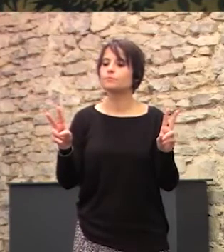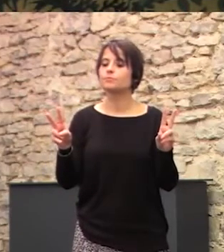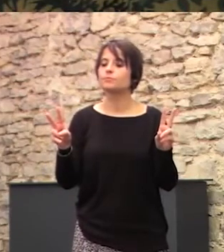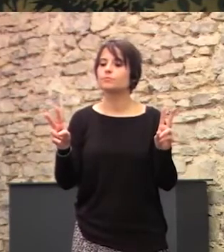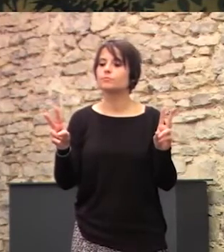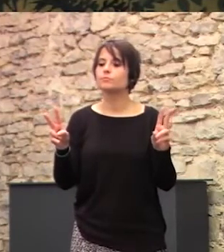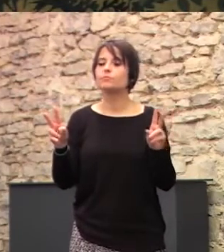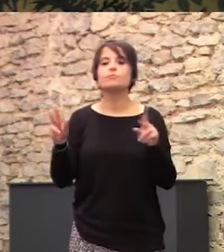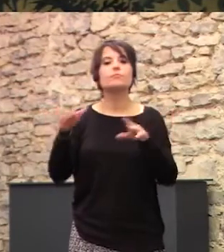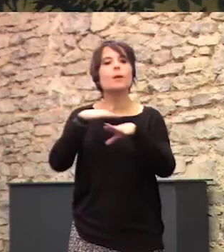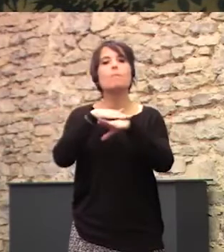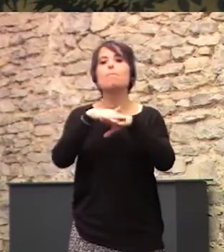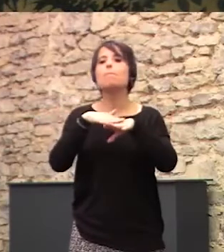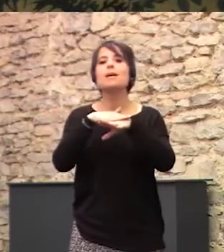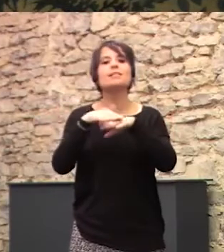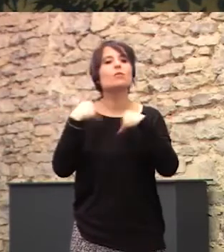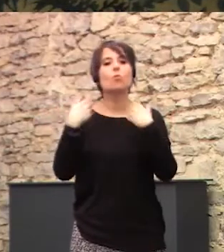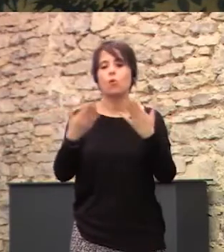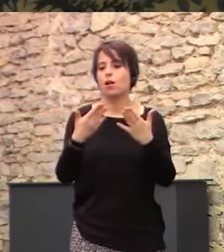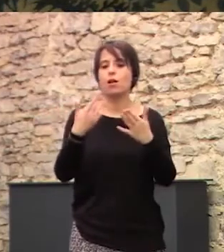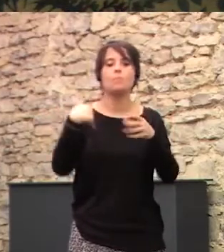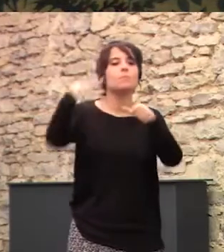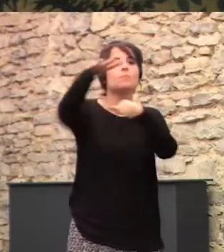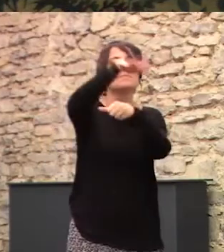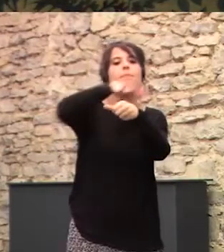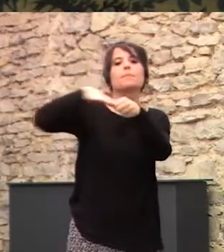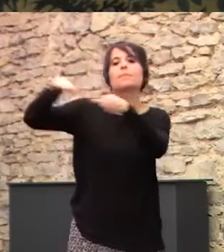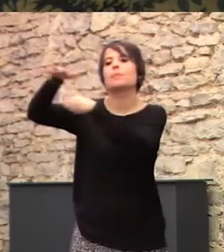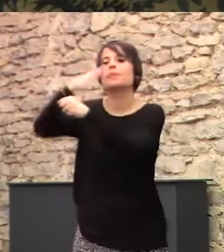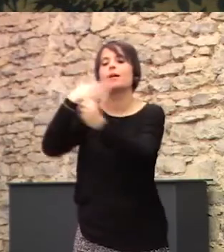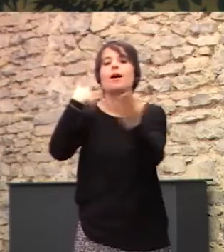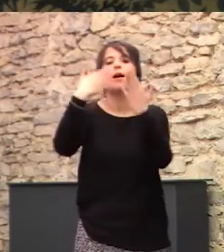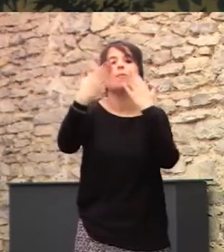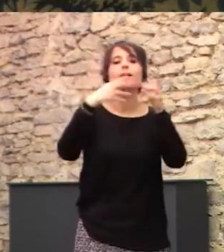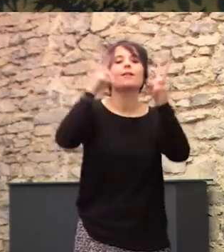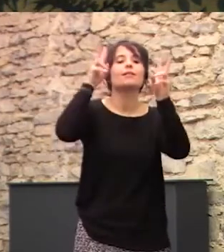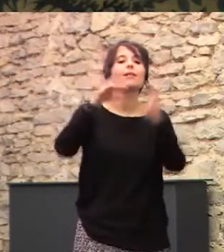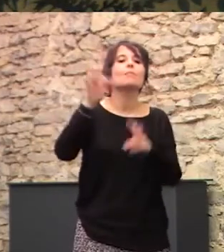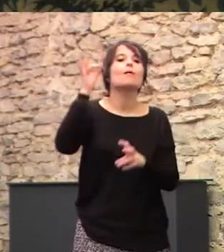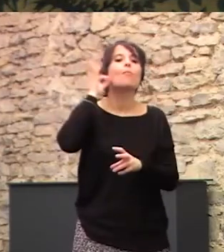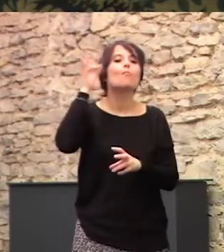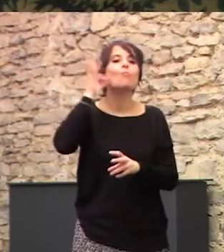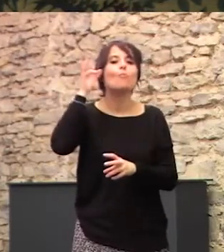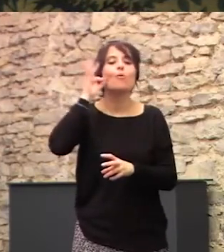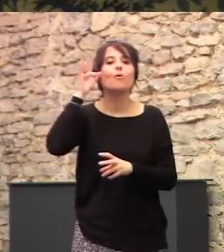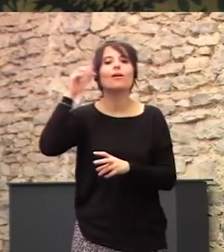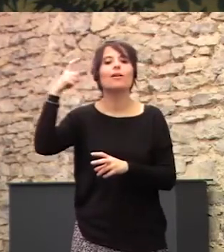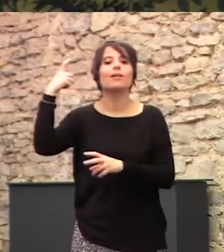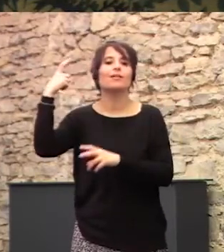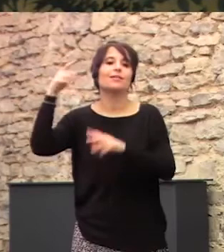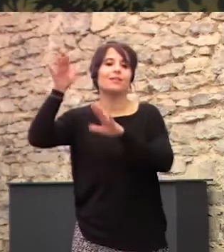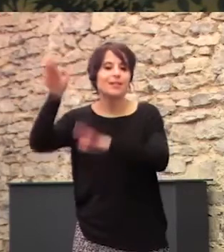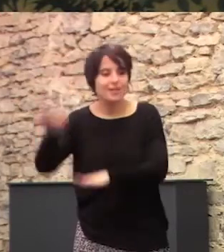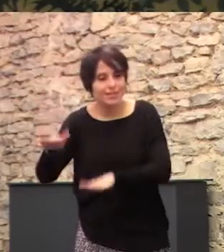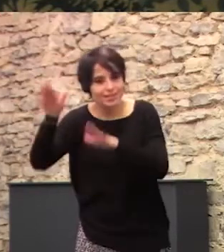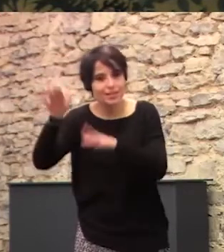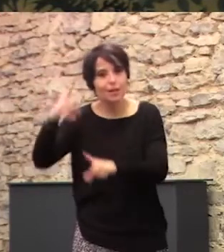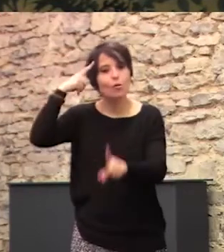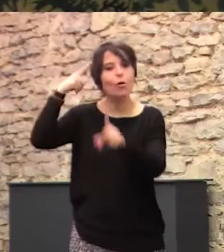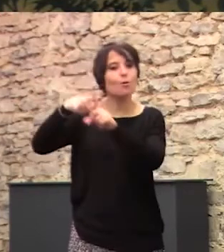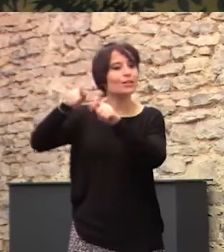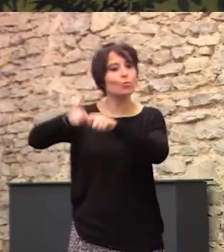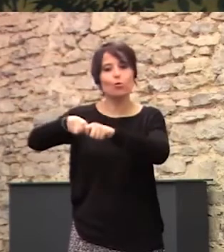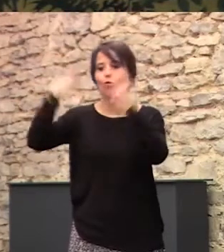se basa mucho en hablar en diferentes espacios sobre mujer e Islam para intentar romper estereotipos, ¿sí? Intentar